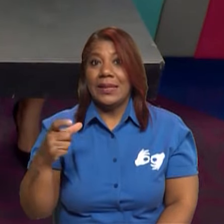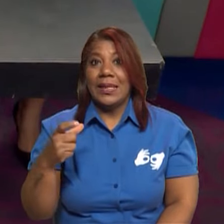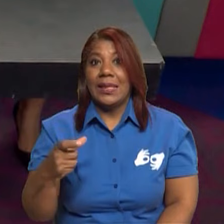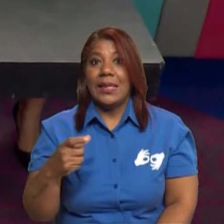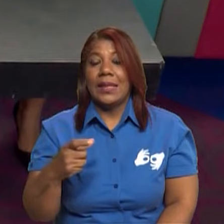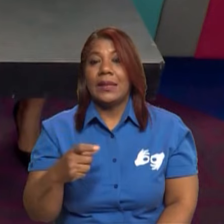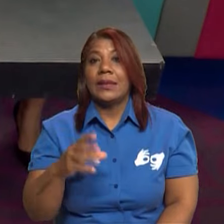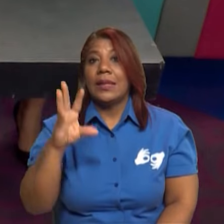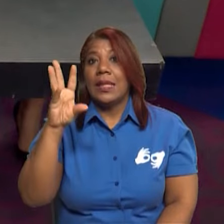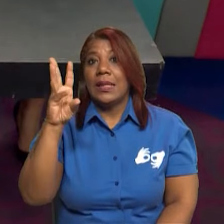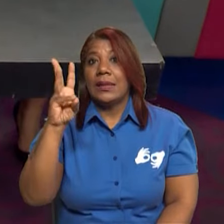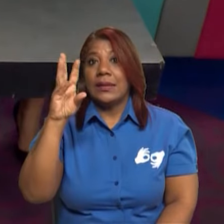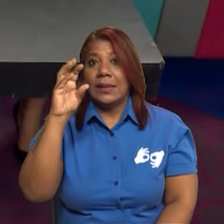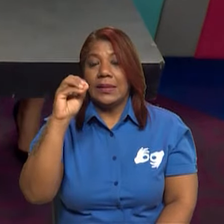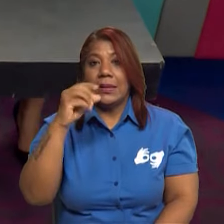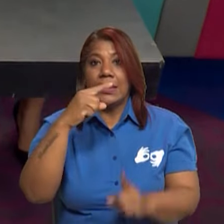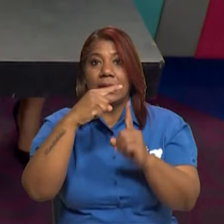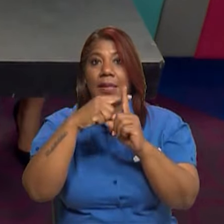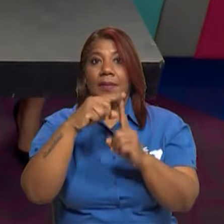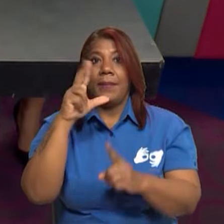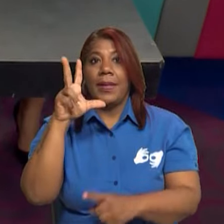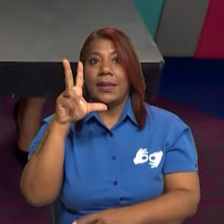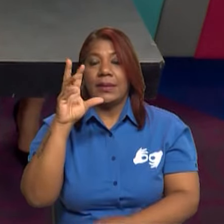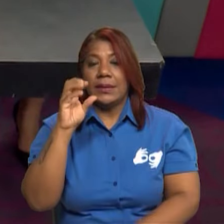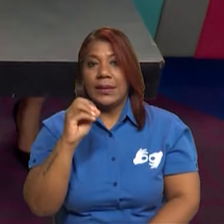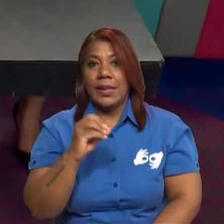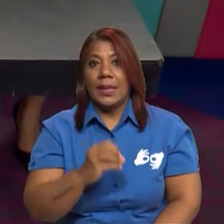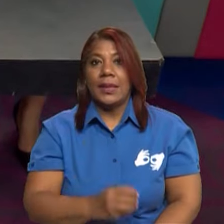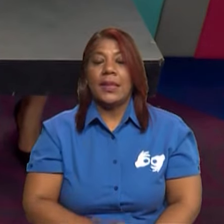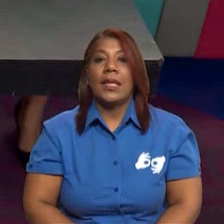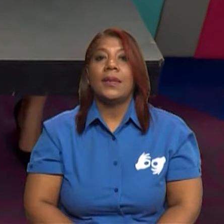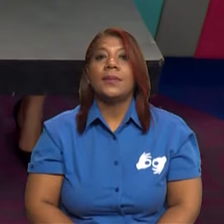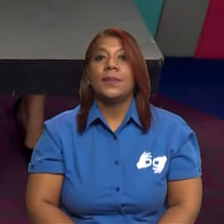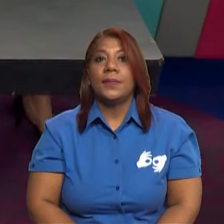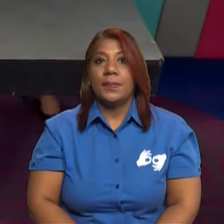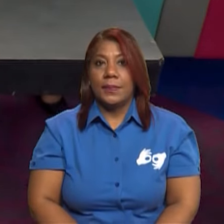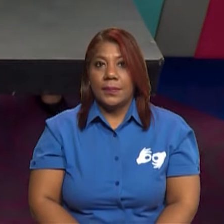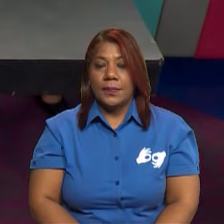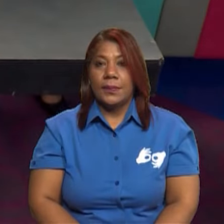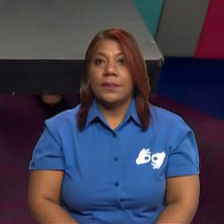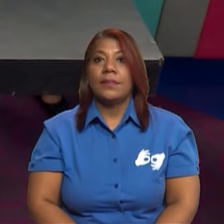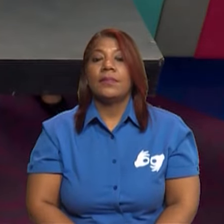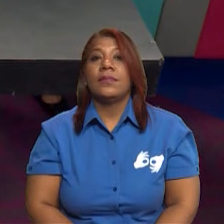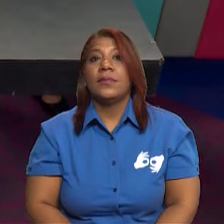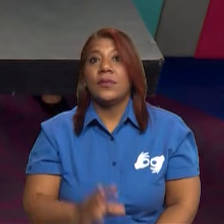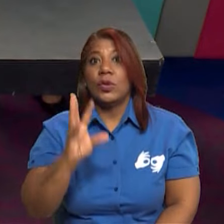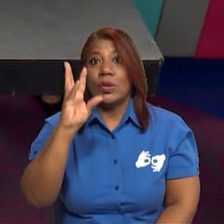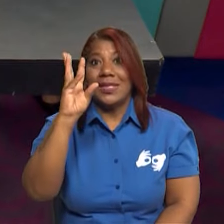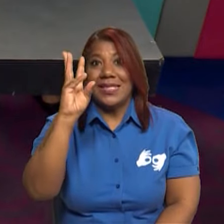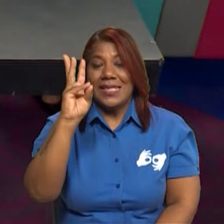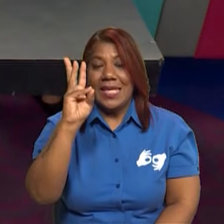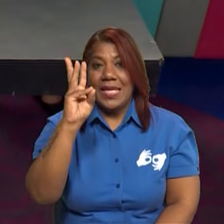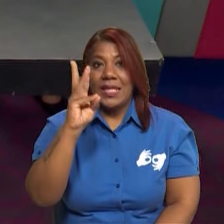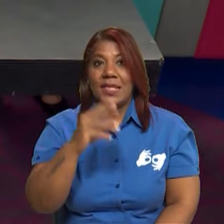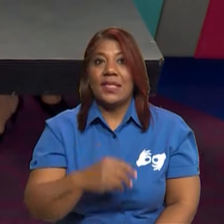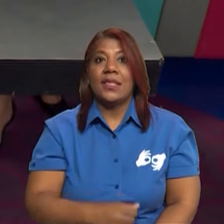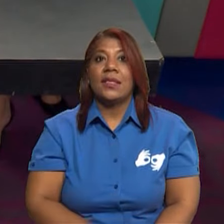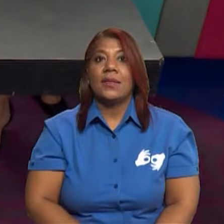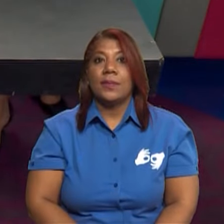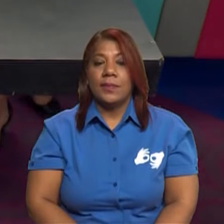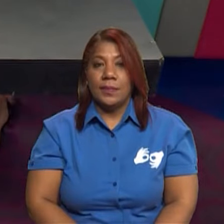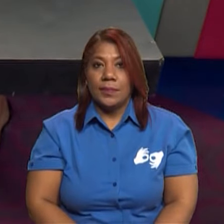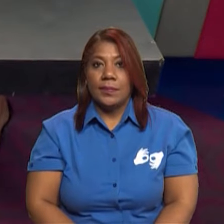más 30. Vamos a identificar las decenas. ¿Cuáles